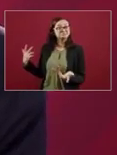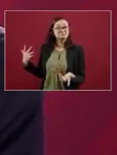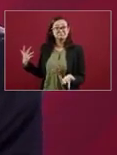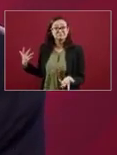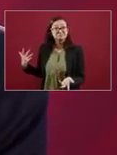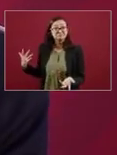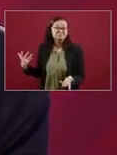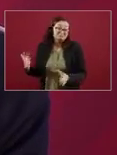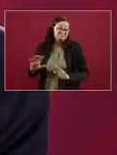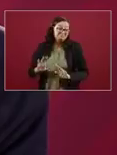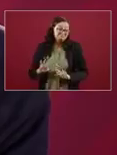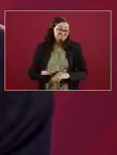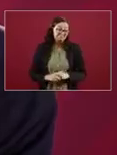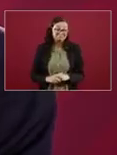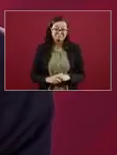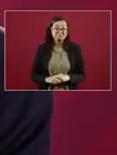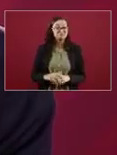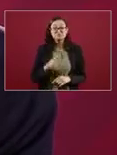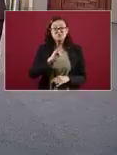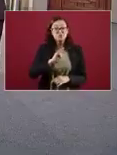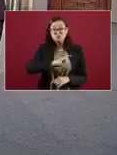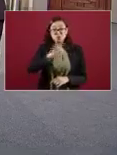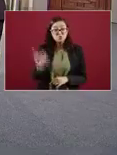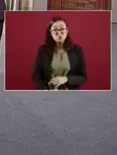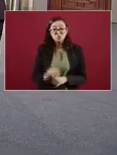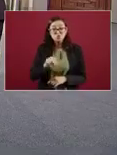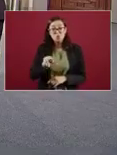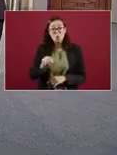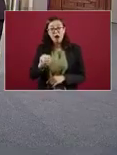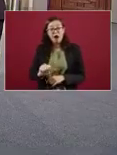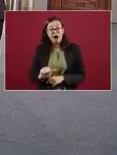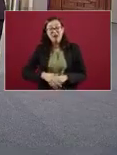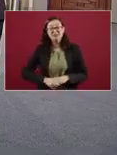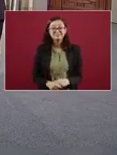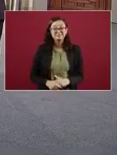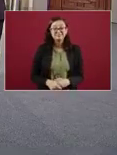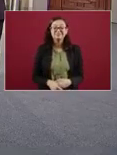pues no sé, creo que no.